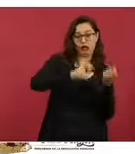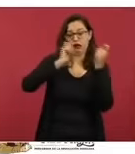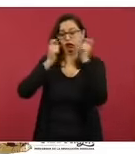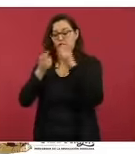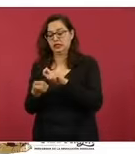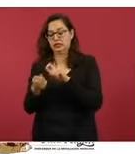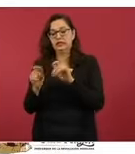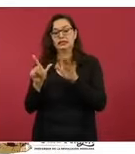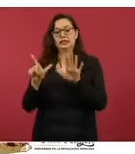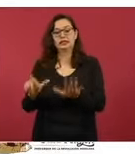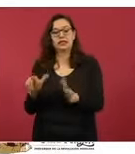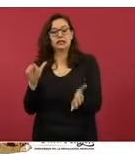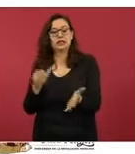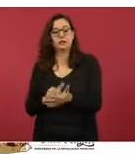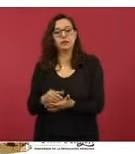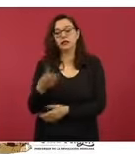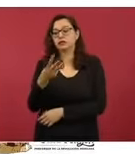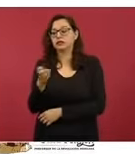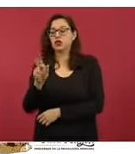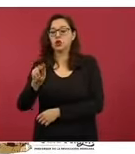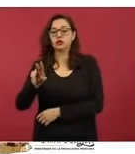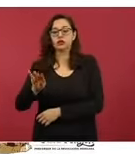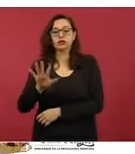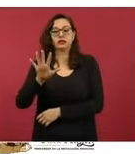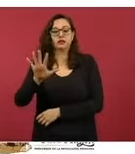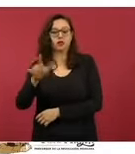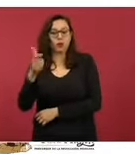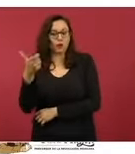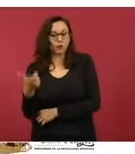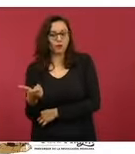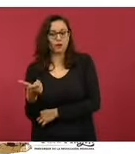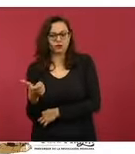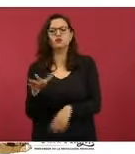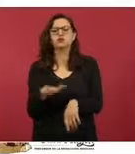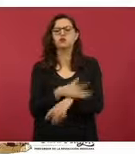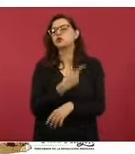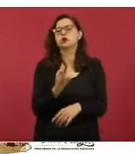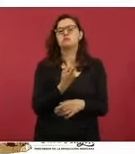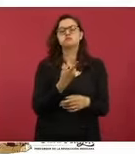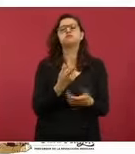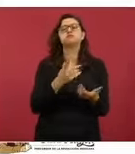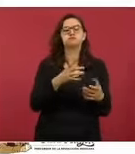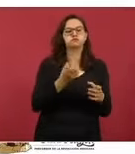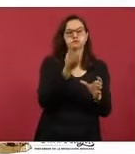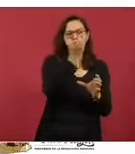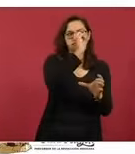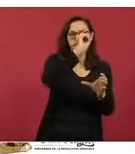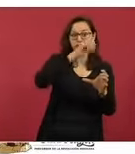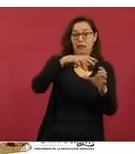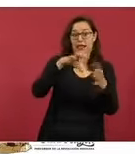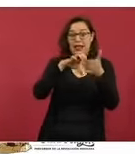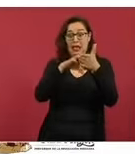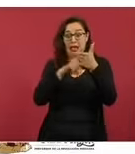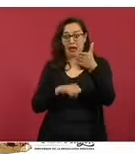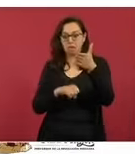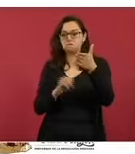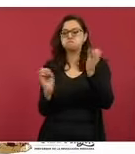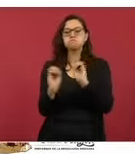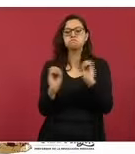7,385 pesos ya aquí en México, y lo hizo porque no cobra comisión, es de $0, y